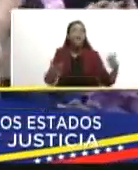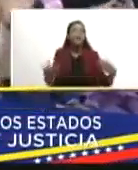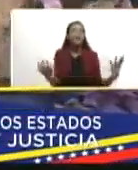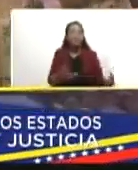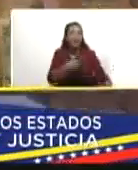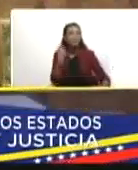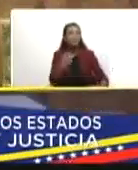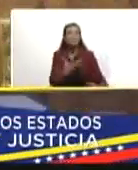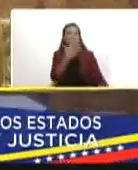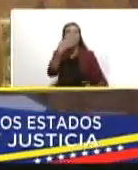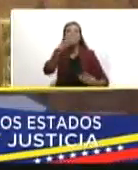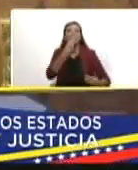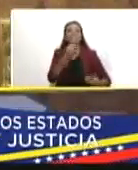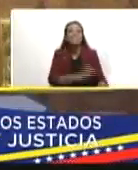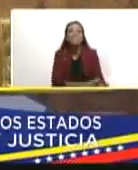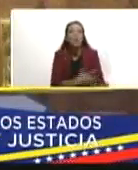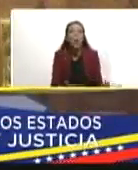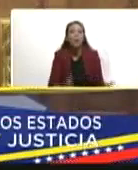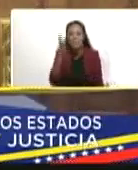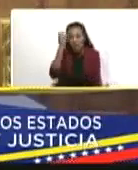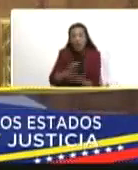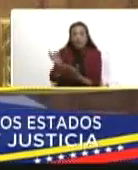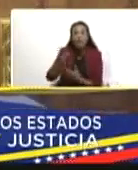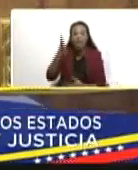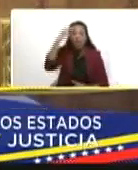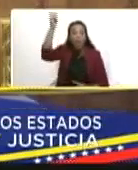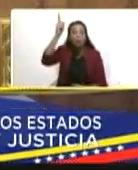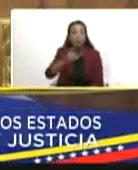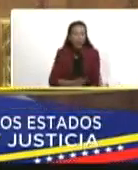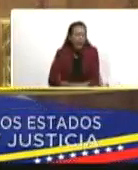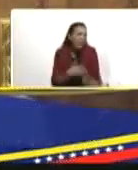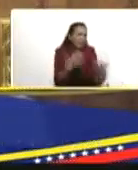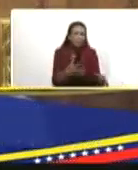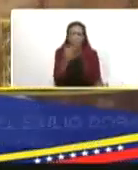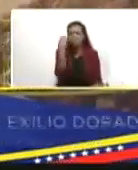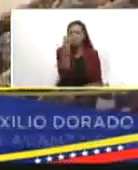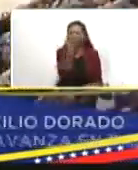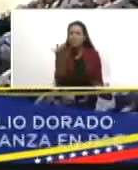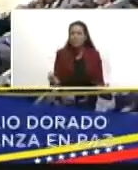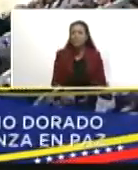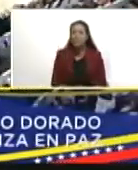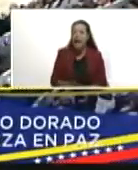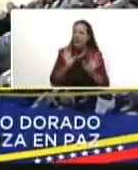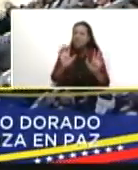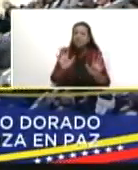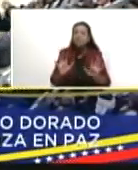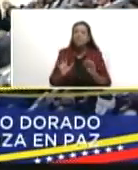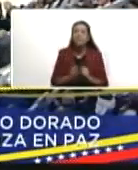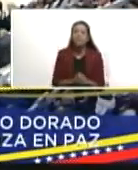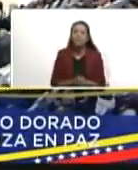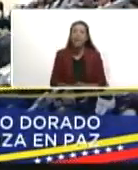tengan que arder nuestra fe en Dios Asimismo